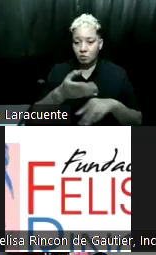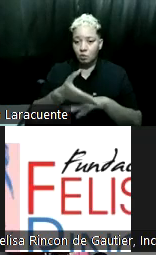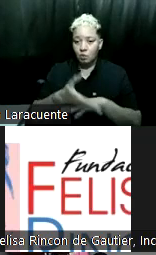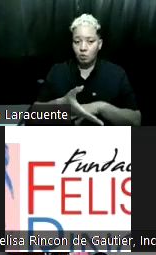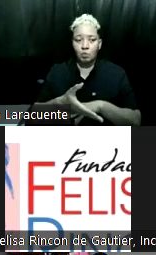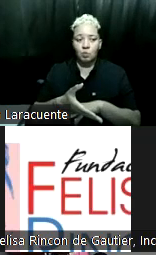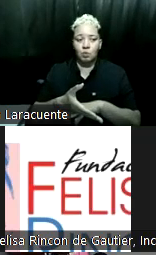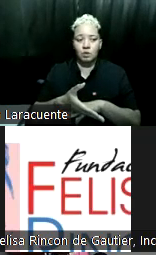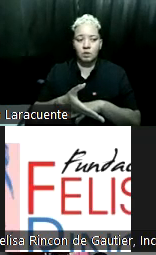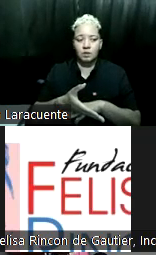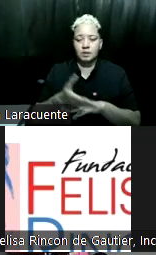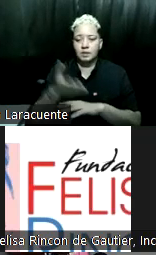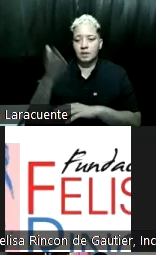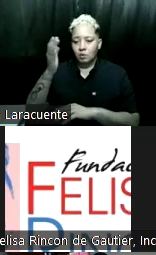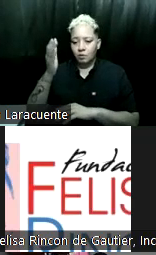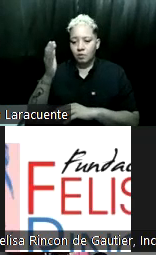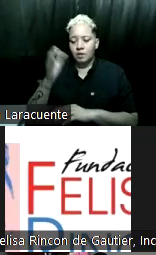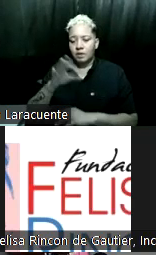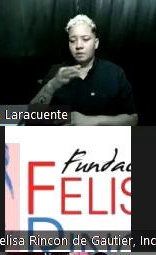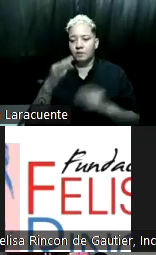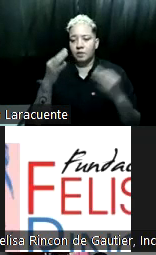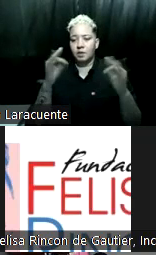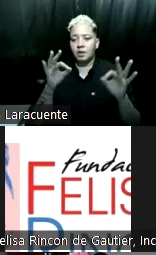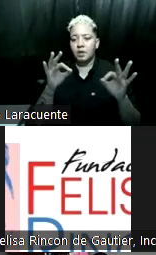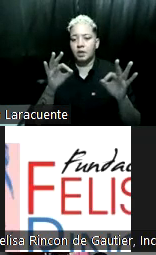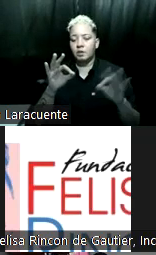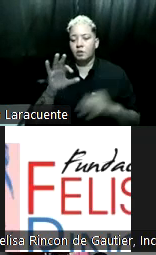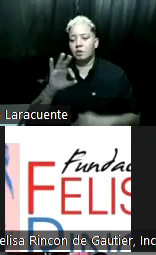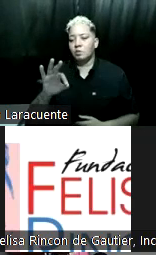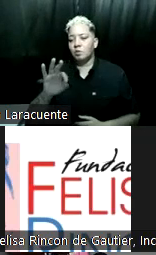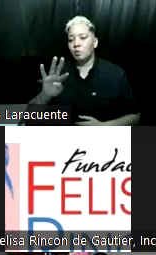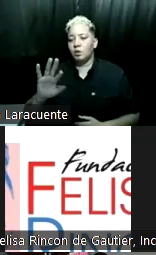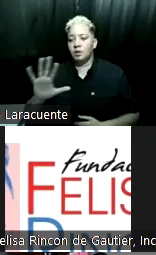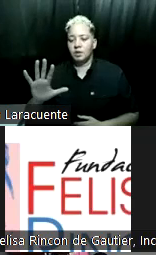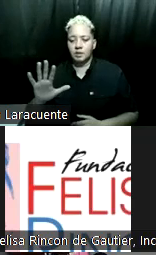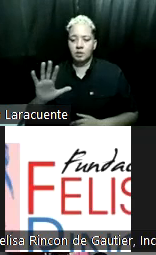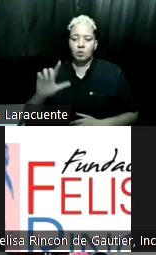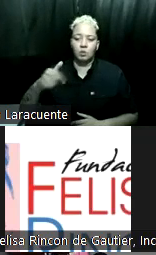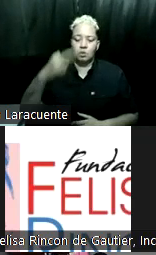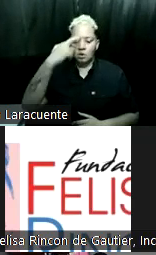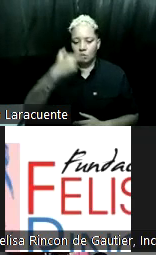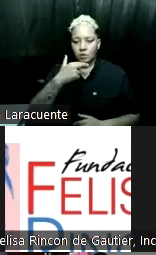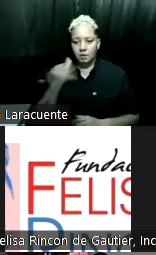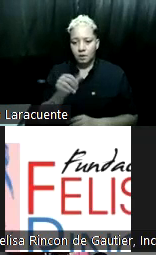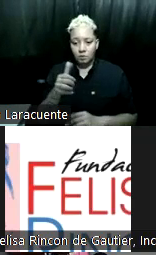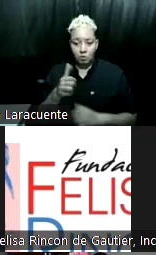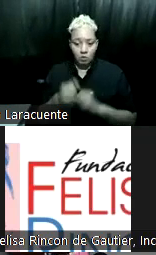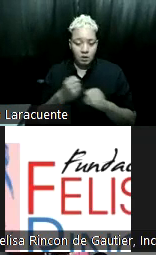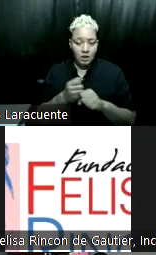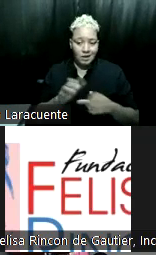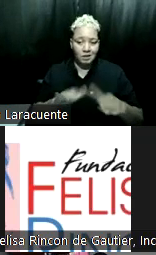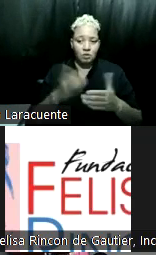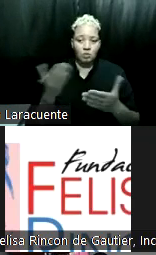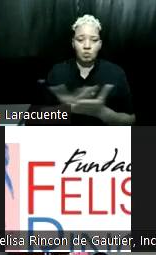de Yalta en febrero de 1945 y Potsdam en agosto del mismo año provocan un nuevo